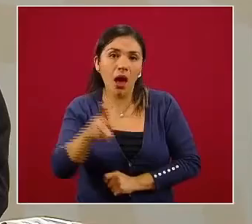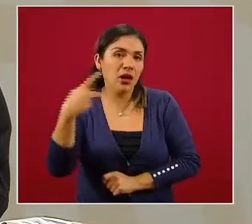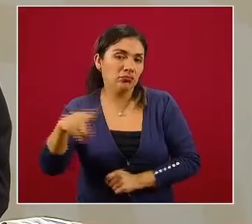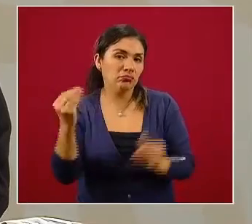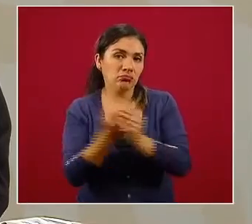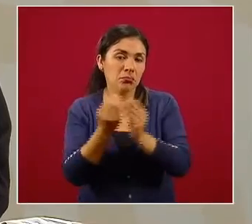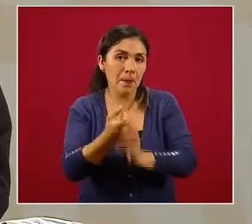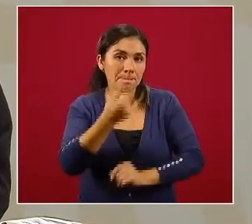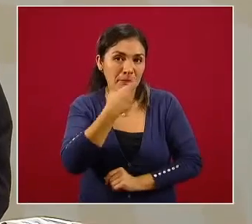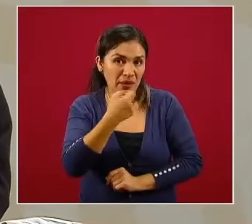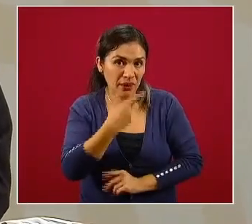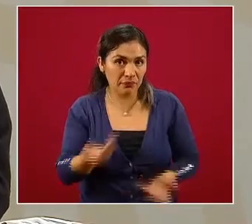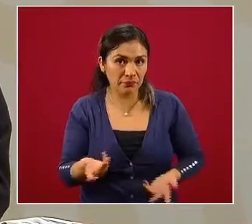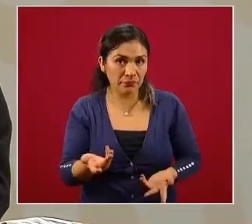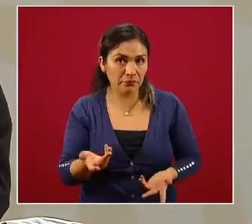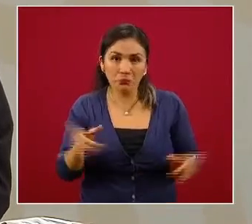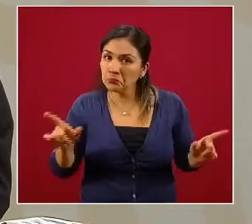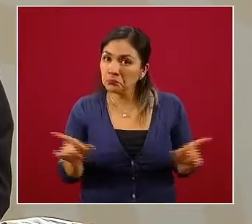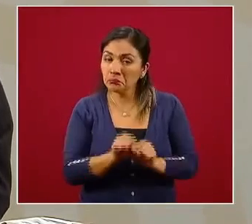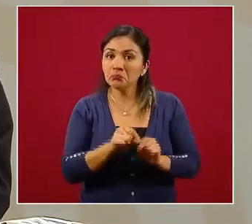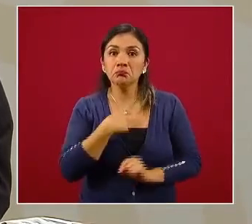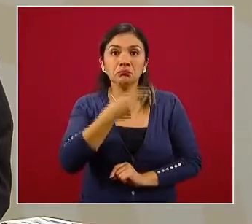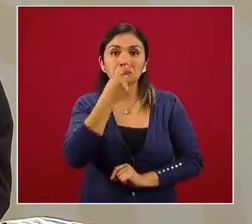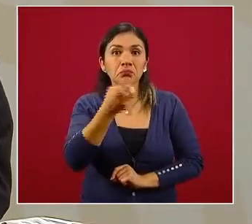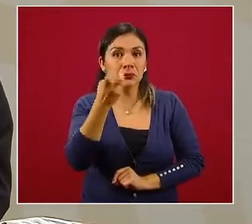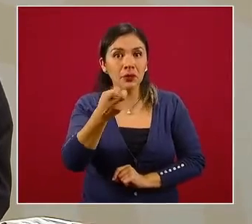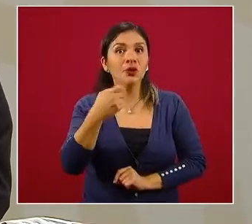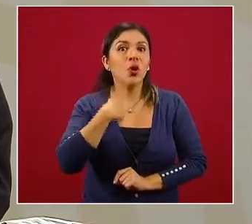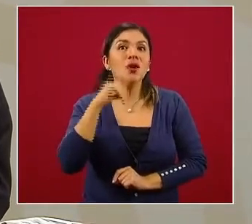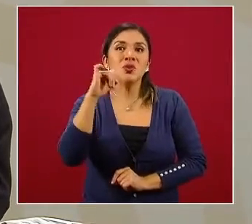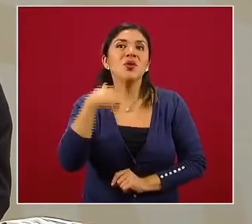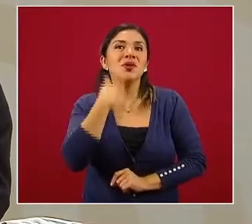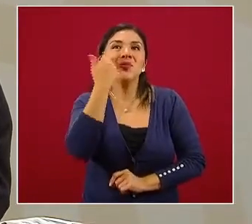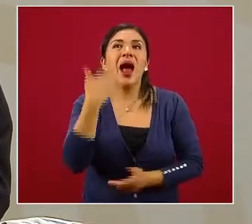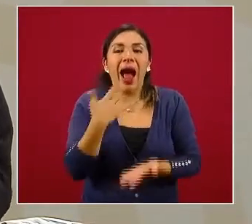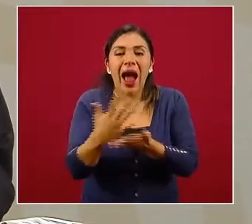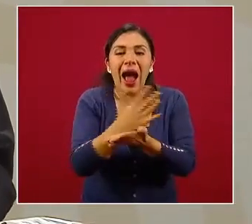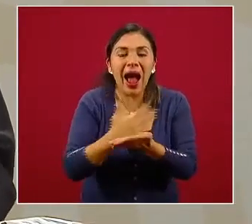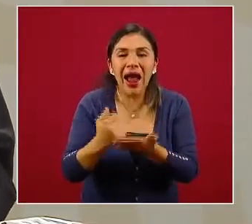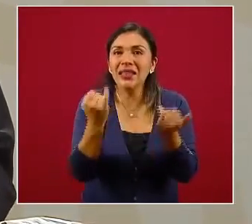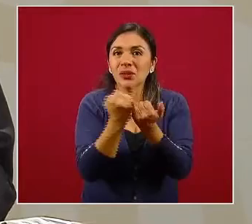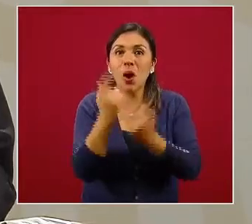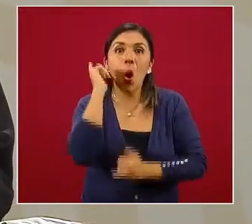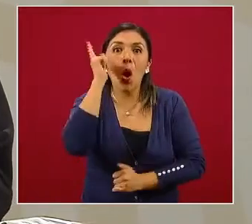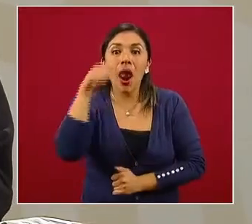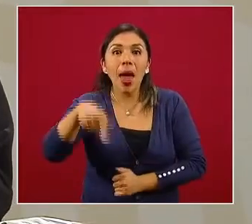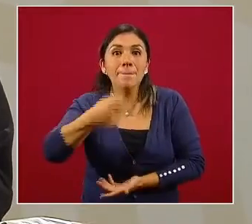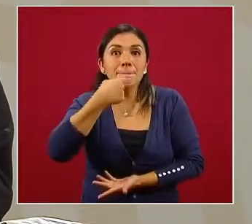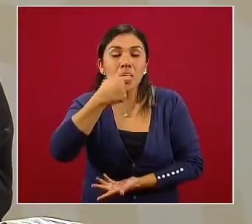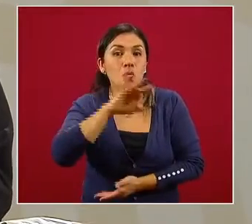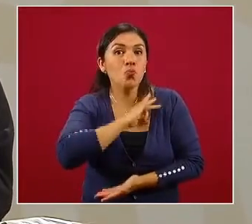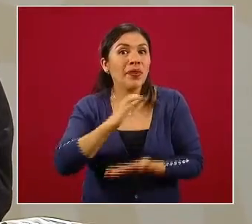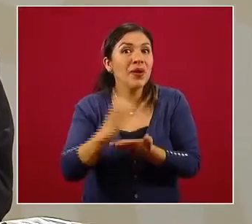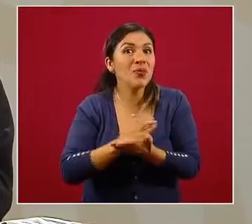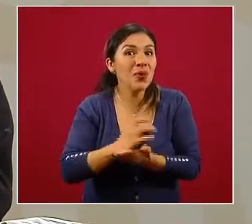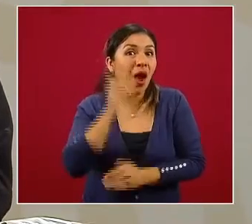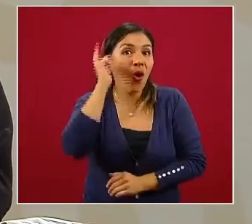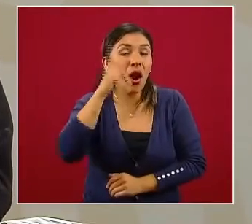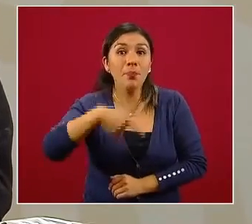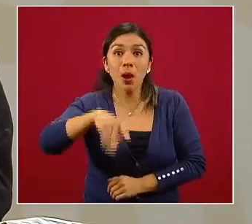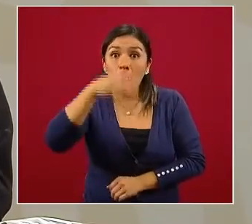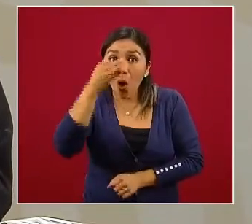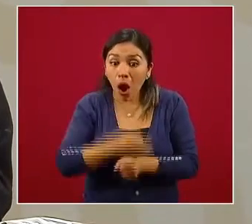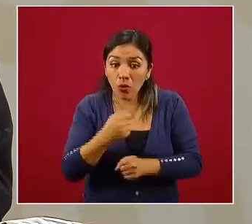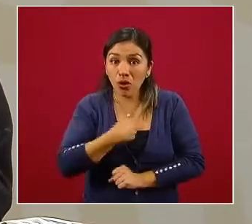medicamentos. Entonces, en resumen, obviamente estoy entusiasta, tanto como el secretario, de que esto pudiera ser prometedor, pero hoy no